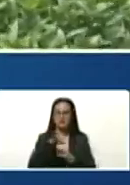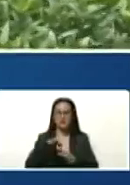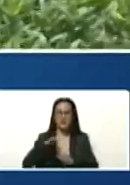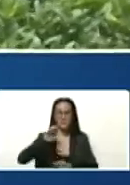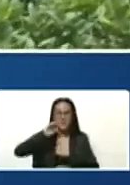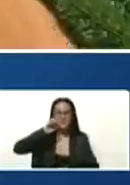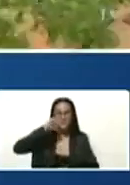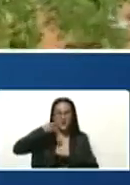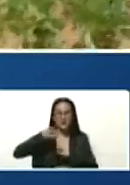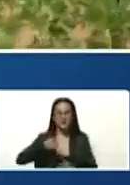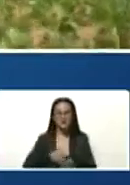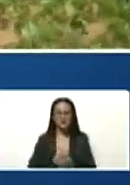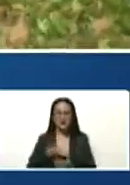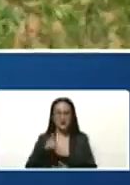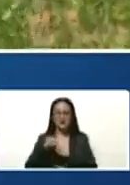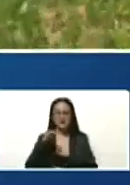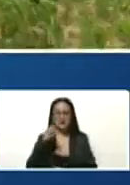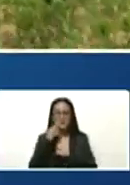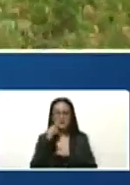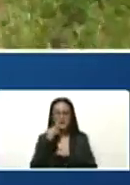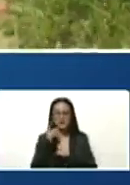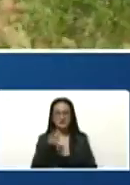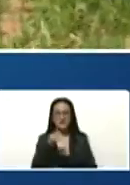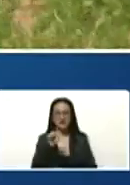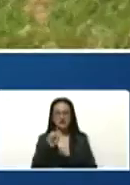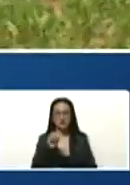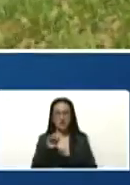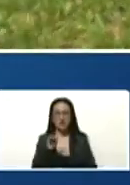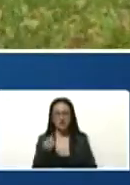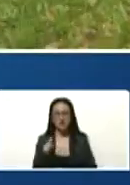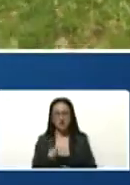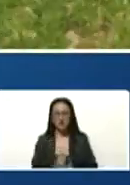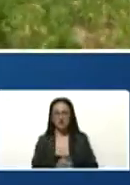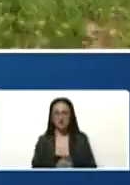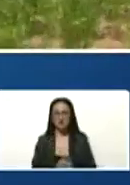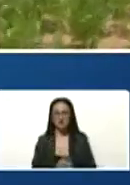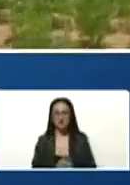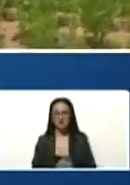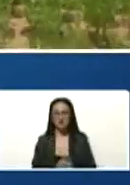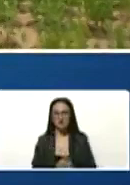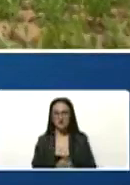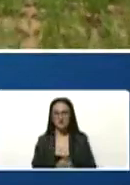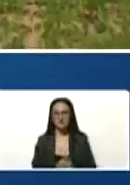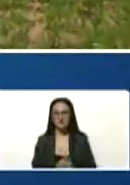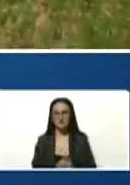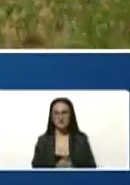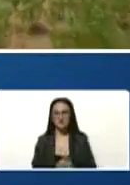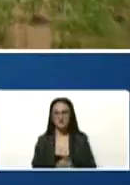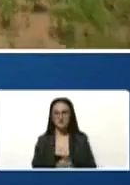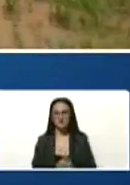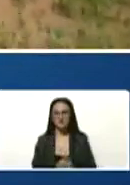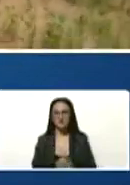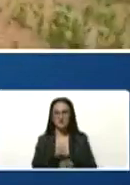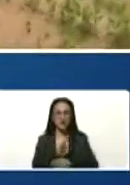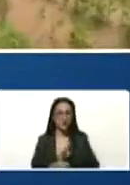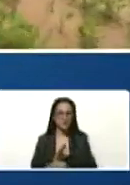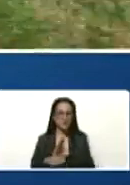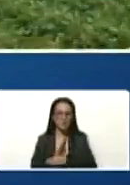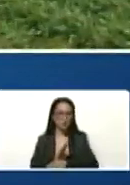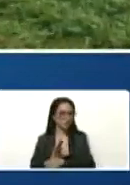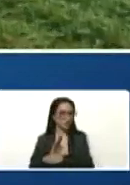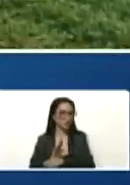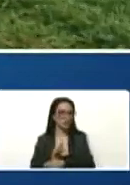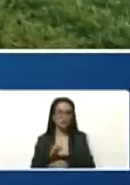maíz, tenemos experiencia de soya, achicando líneas para cerrar surco, proteger un poco más